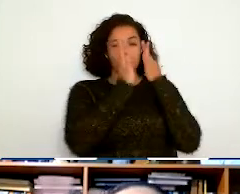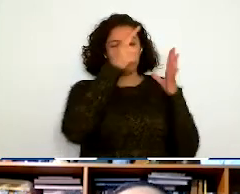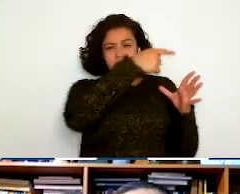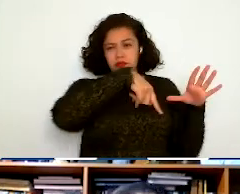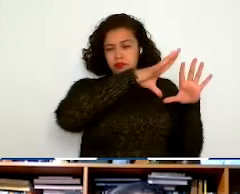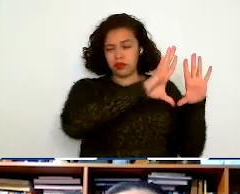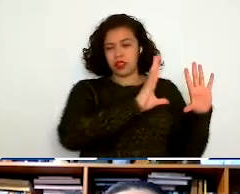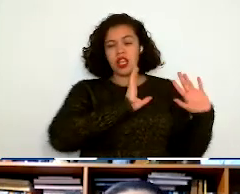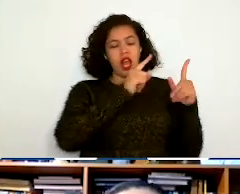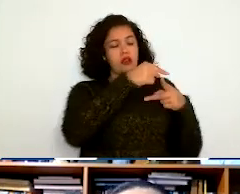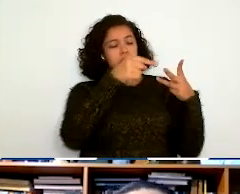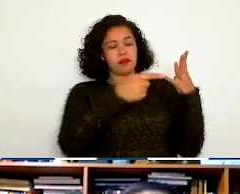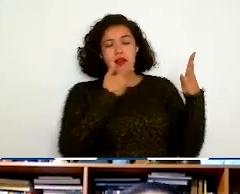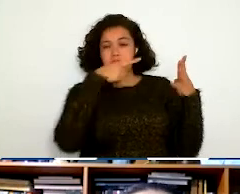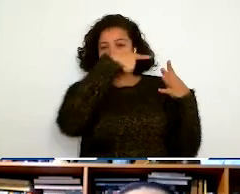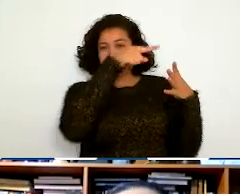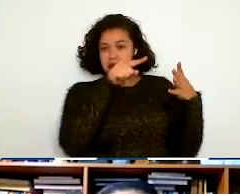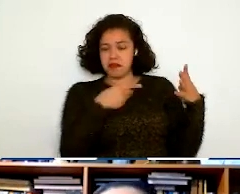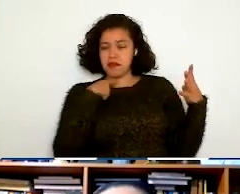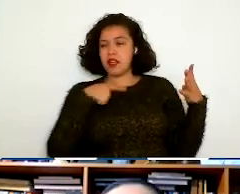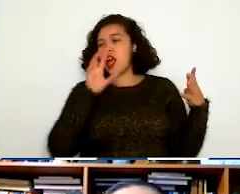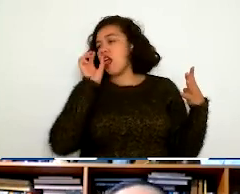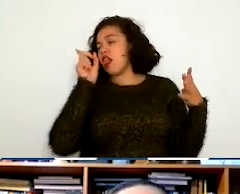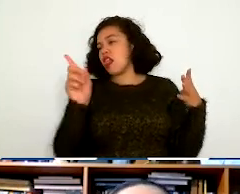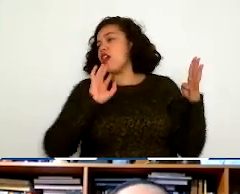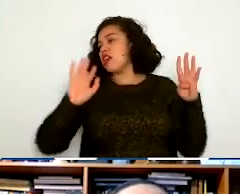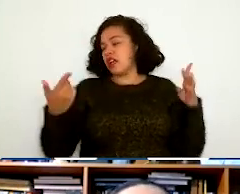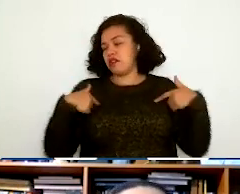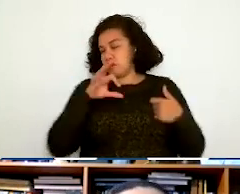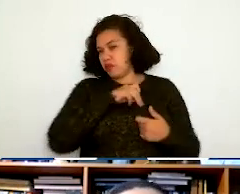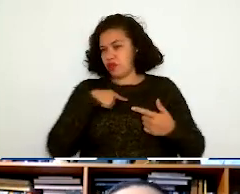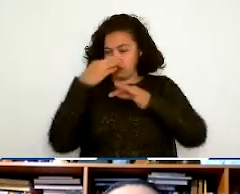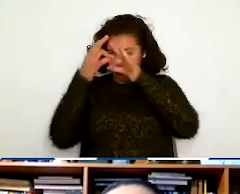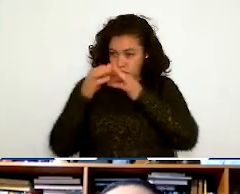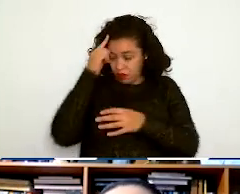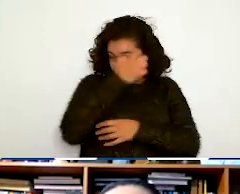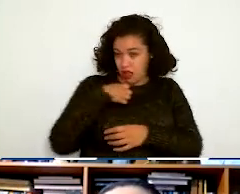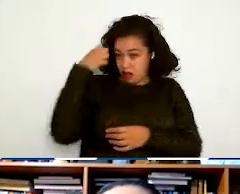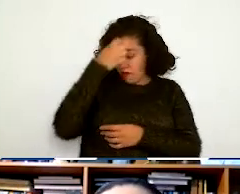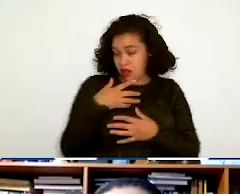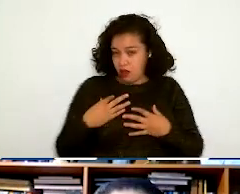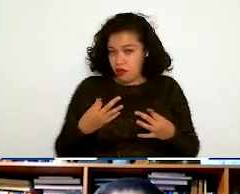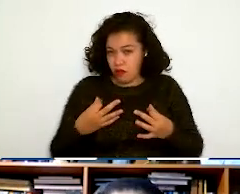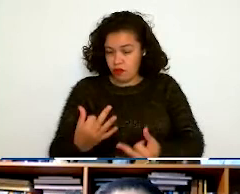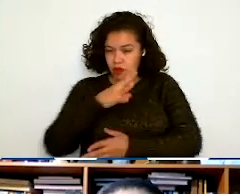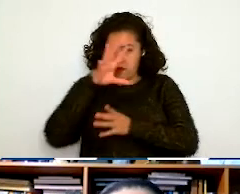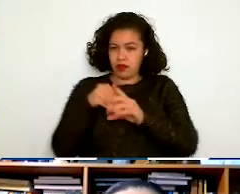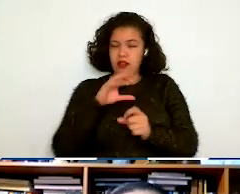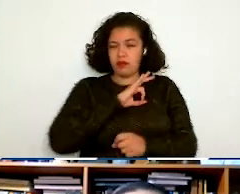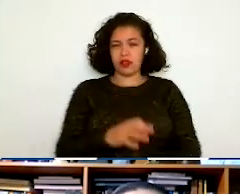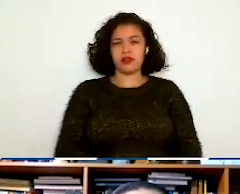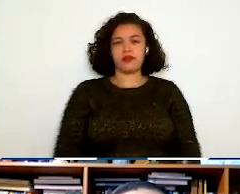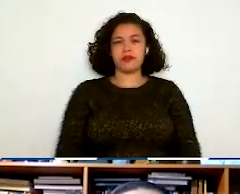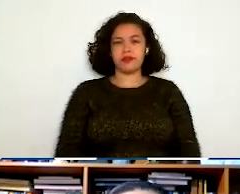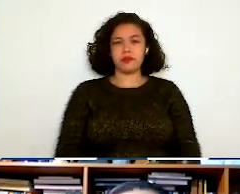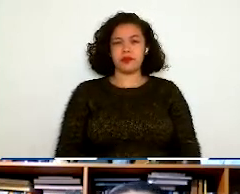reuniendo los elementos necesarios, tanto cuantitativos como cualitativos, para evaluar esta calidad integrada. Entonces, hay que